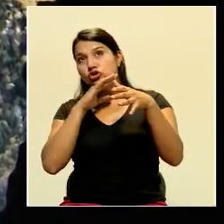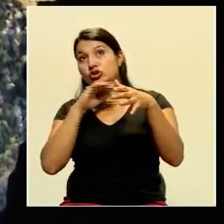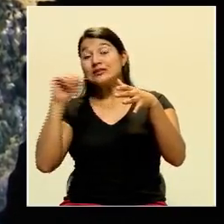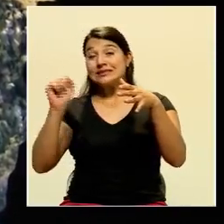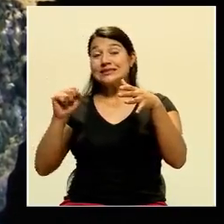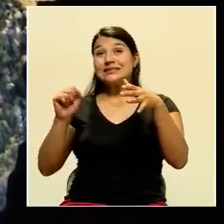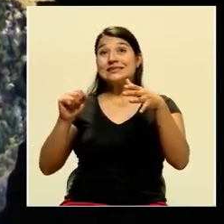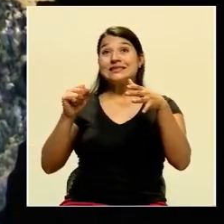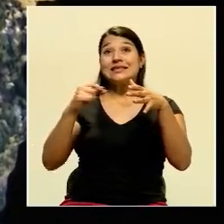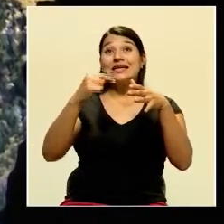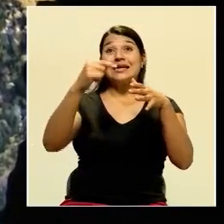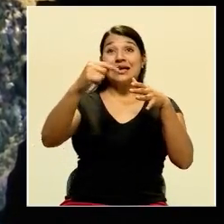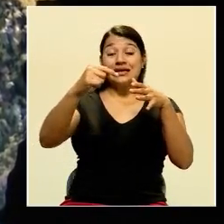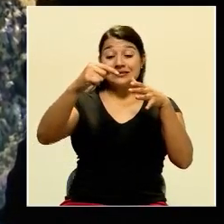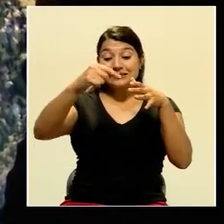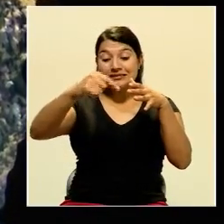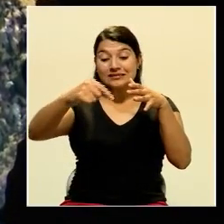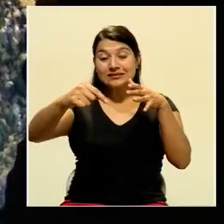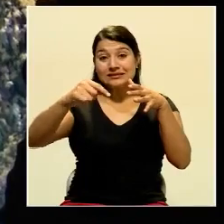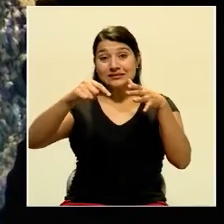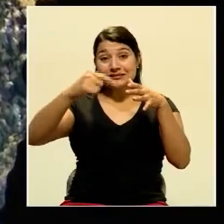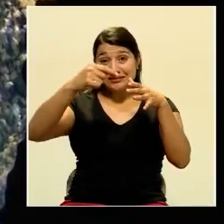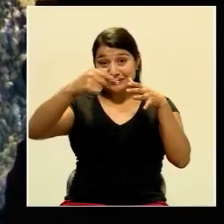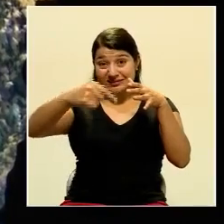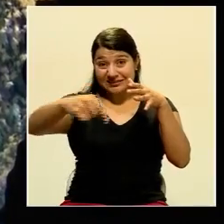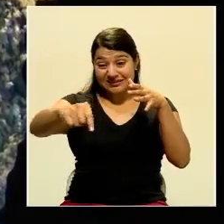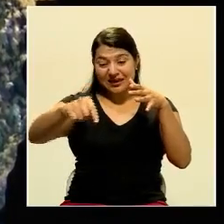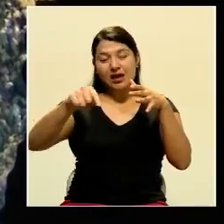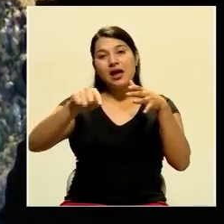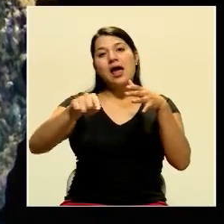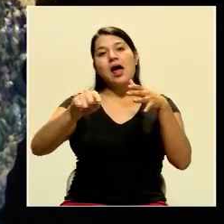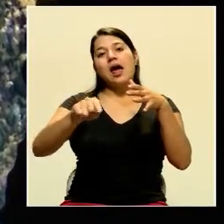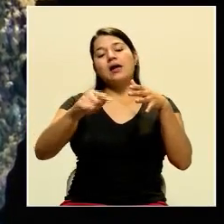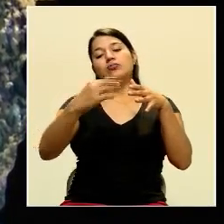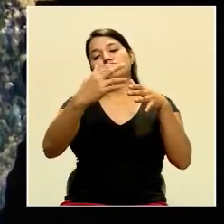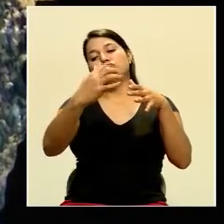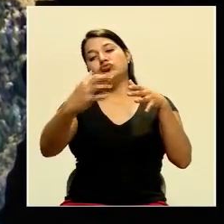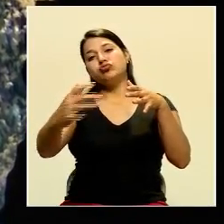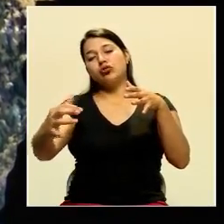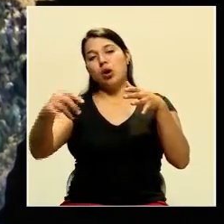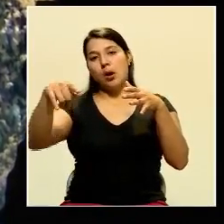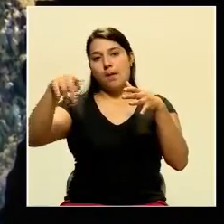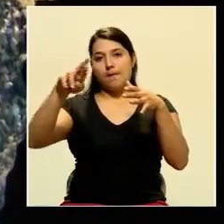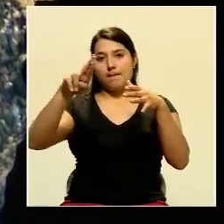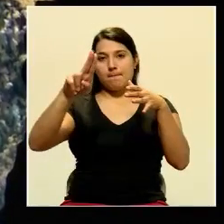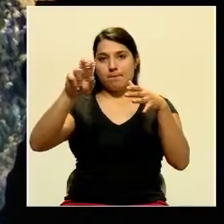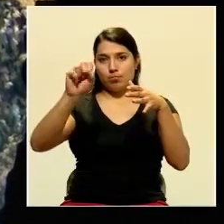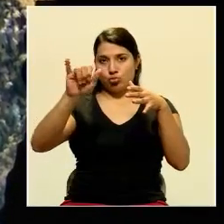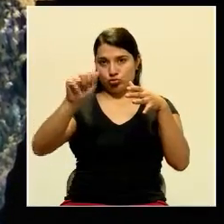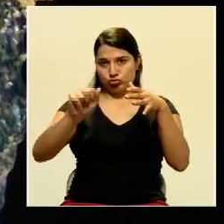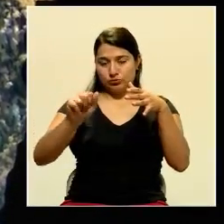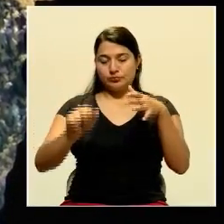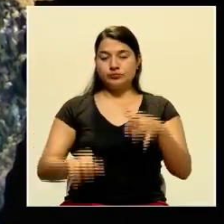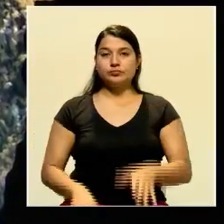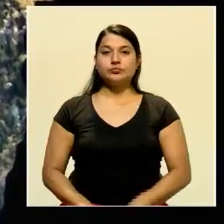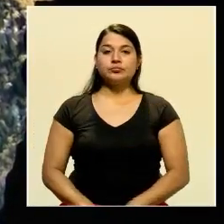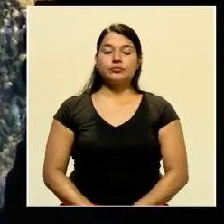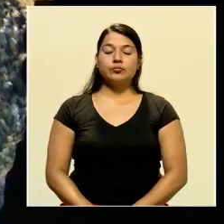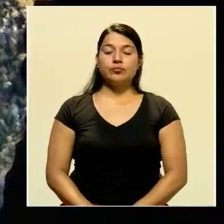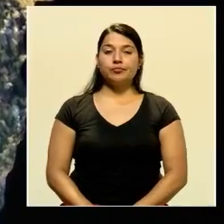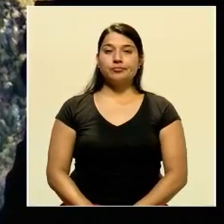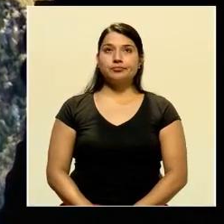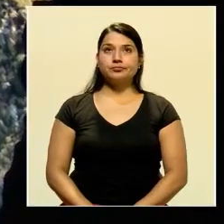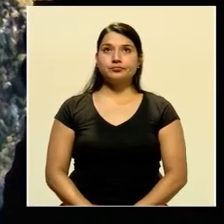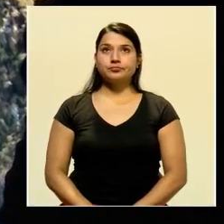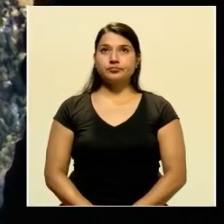se ven unas zonas más claritas, y es donde hay bloques que se cayeron antes y después durante el colapso también hubo parte de